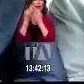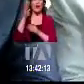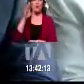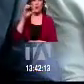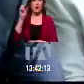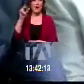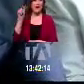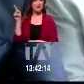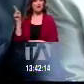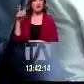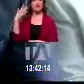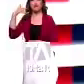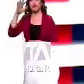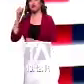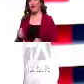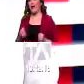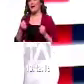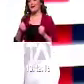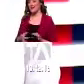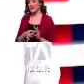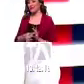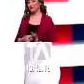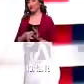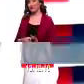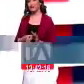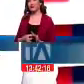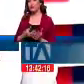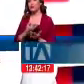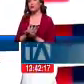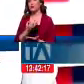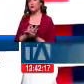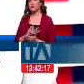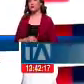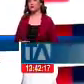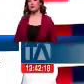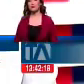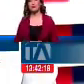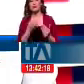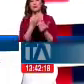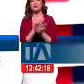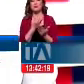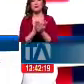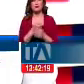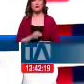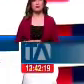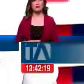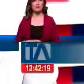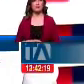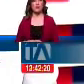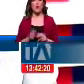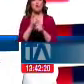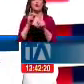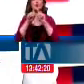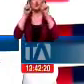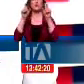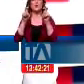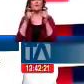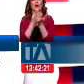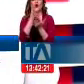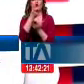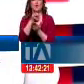Bucaram es más que evidente. Y se presentó facturación de Salnoedán Producciones para la compra